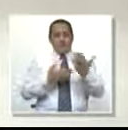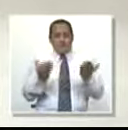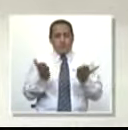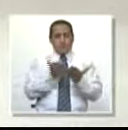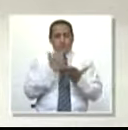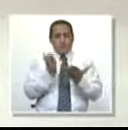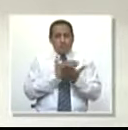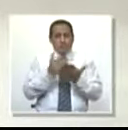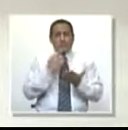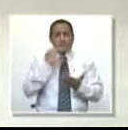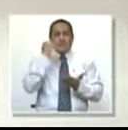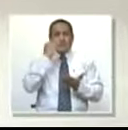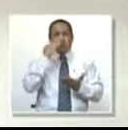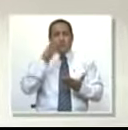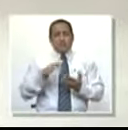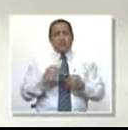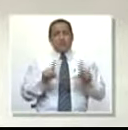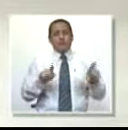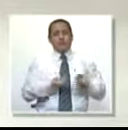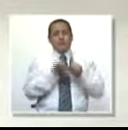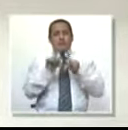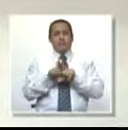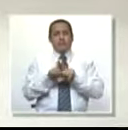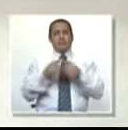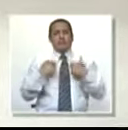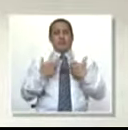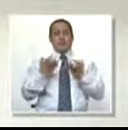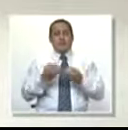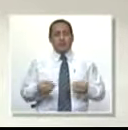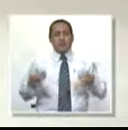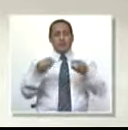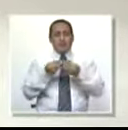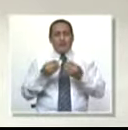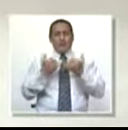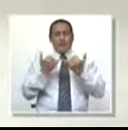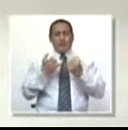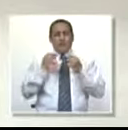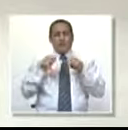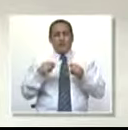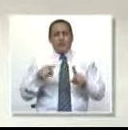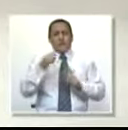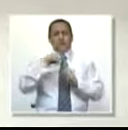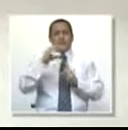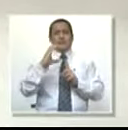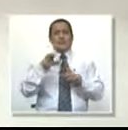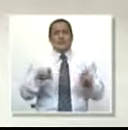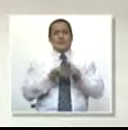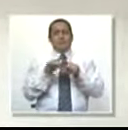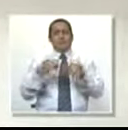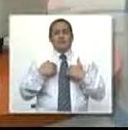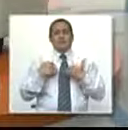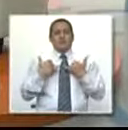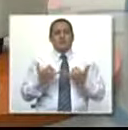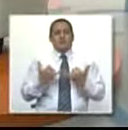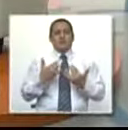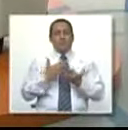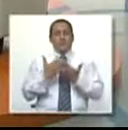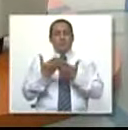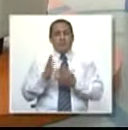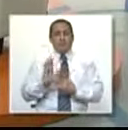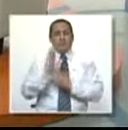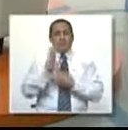convención por los derechos del niño pero además eh queríamos sumar a esto que el tribunal constitucional tiene también una